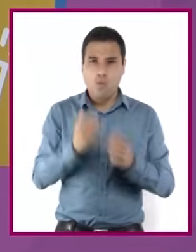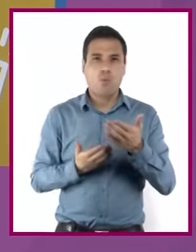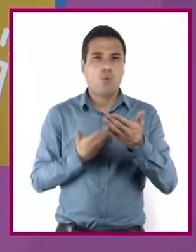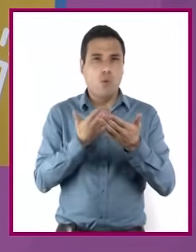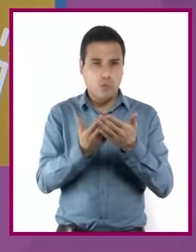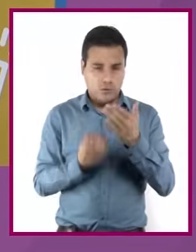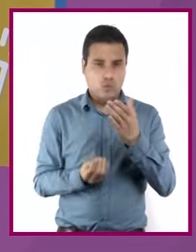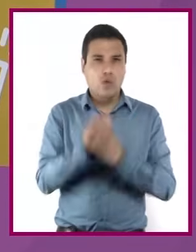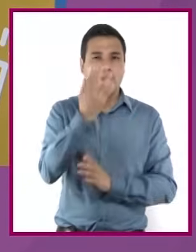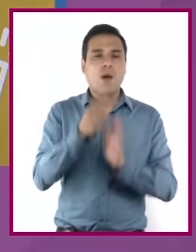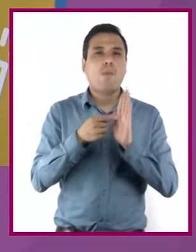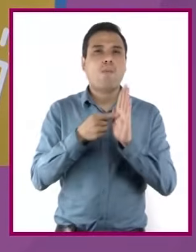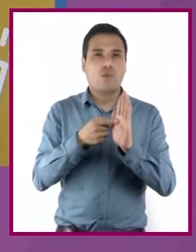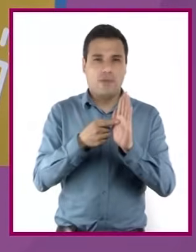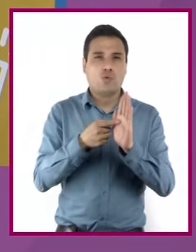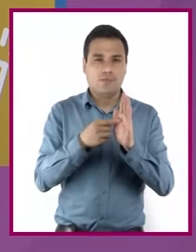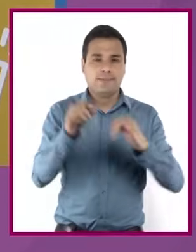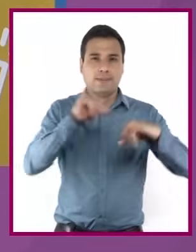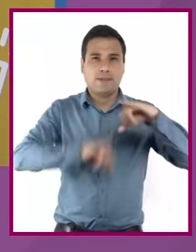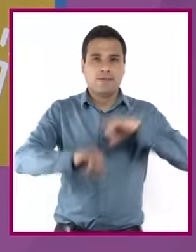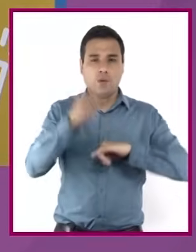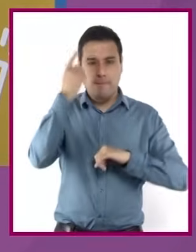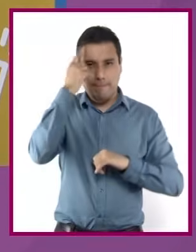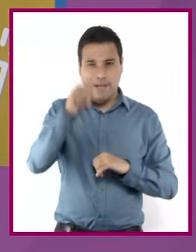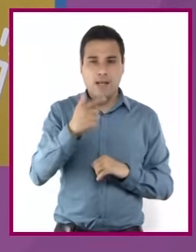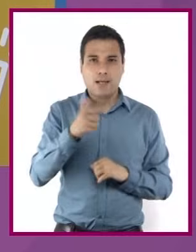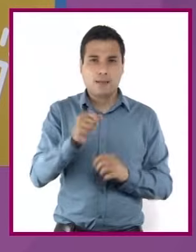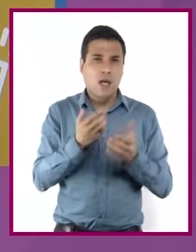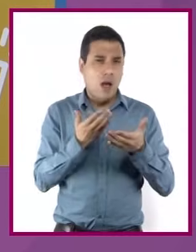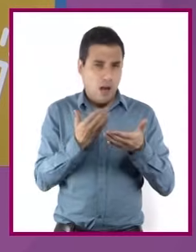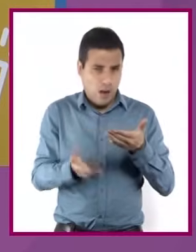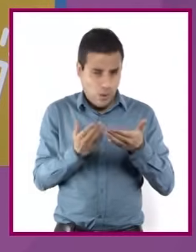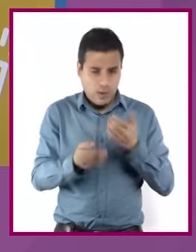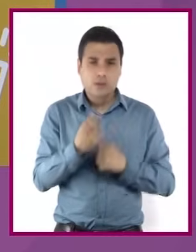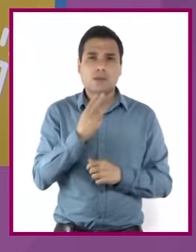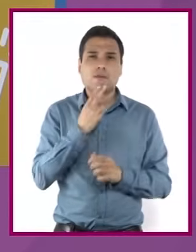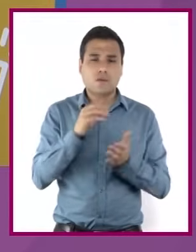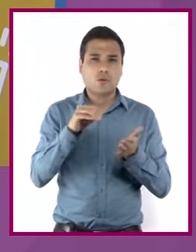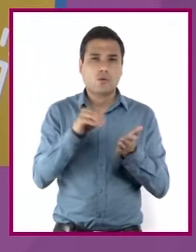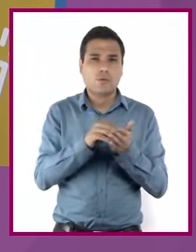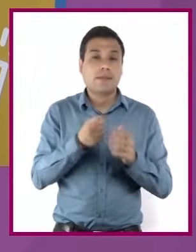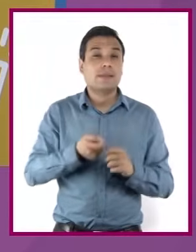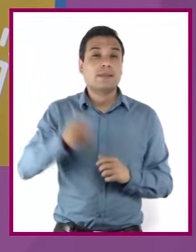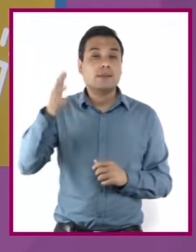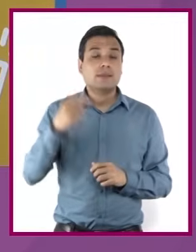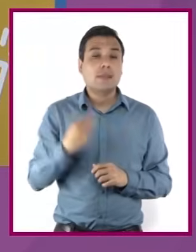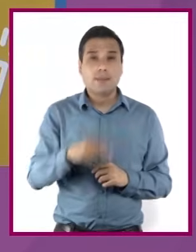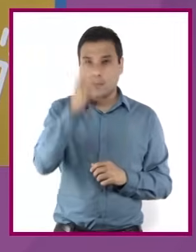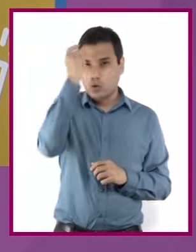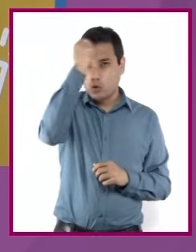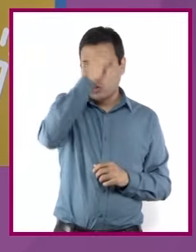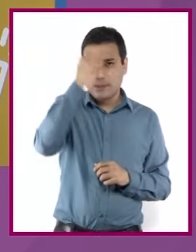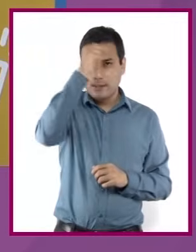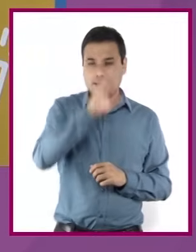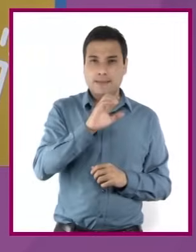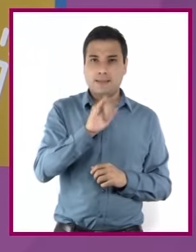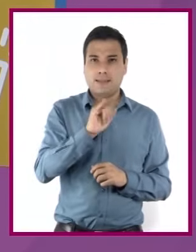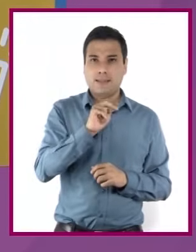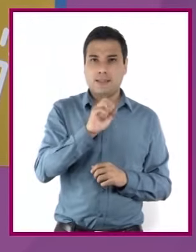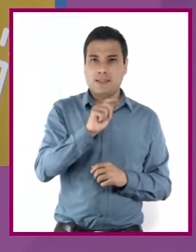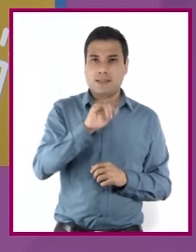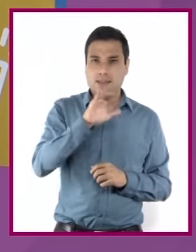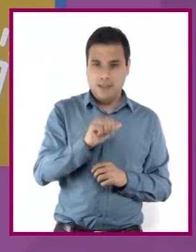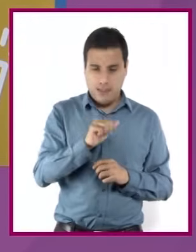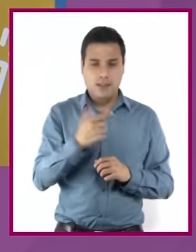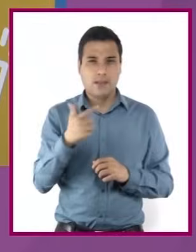modelo científico para los gases, el cual es utilizado actualmente. Se le conoce como la teoría cinética de los gases y sirve,